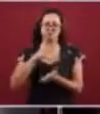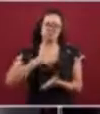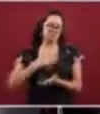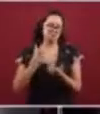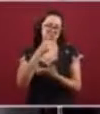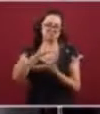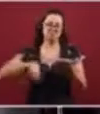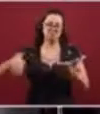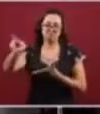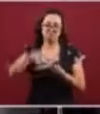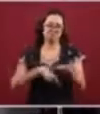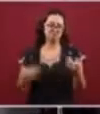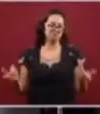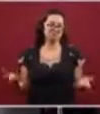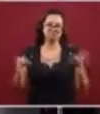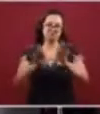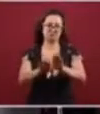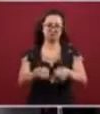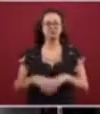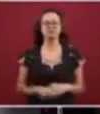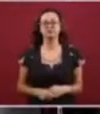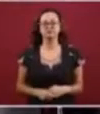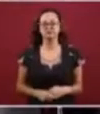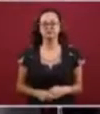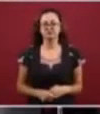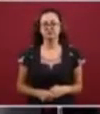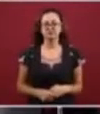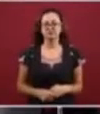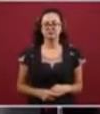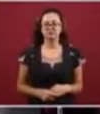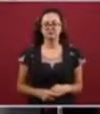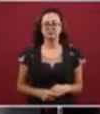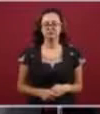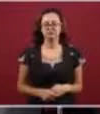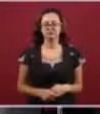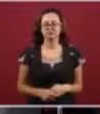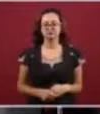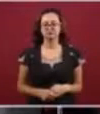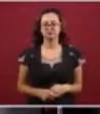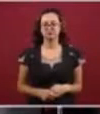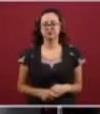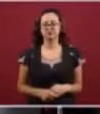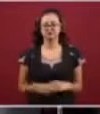sí, mi cuenta personal, sí,